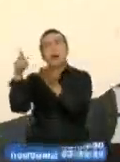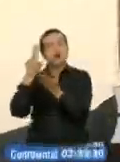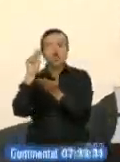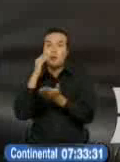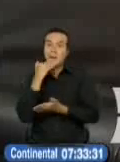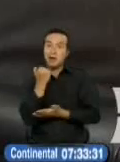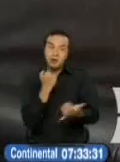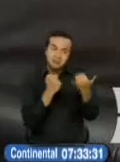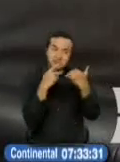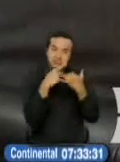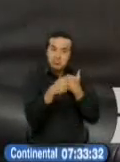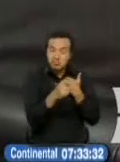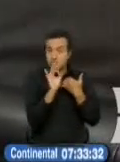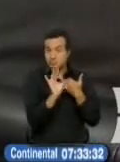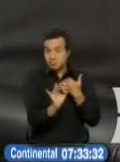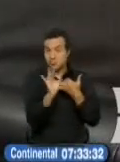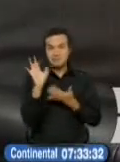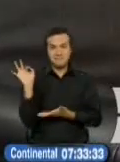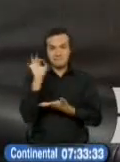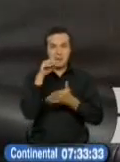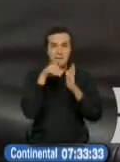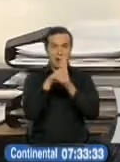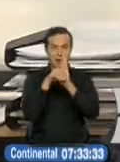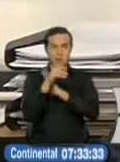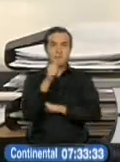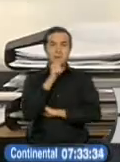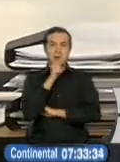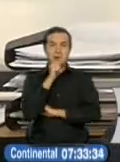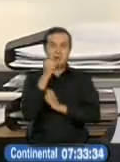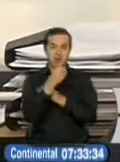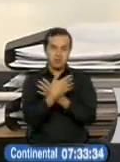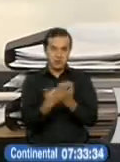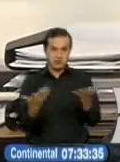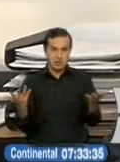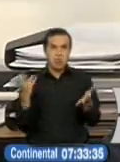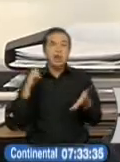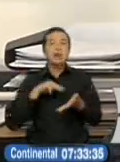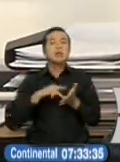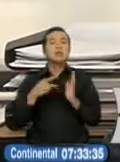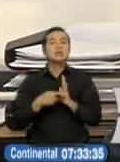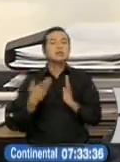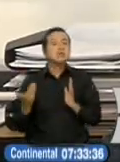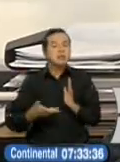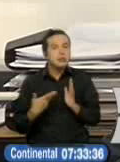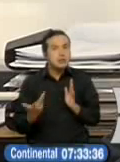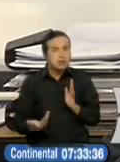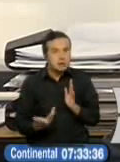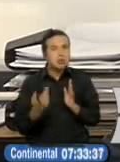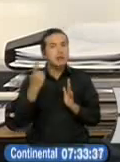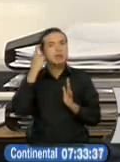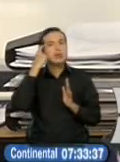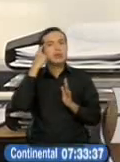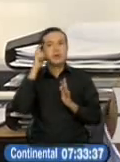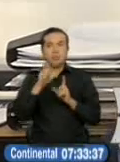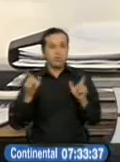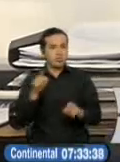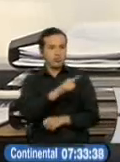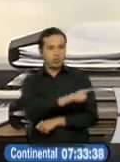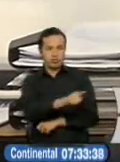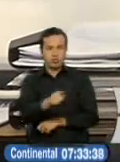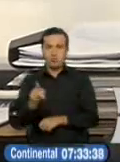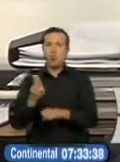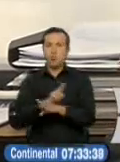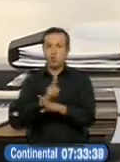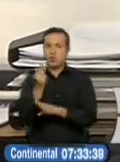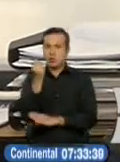José Prado, representante de la Asociación de Bancos Privados. Que es hacer mecanismos o crear mecanismos que le permitan al consumidor utilizar